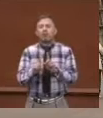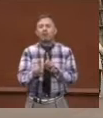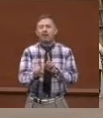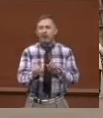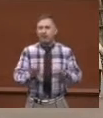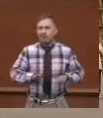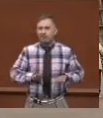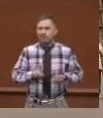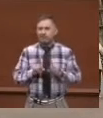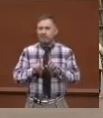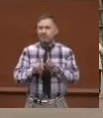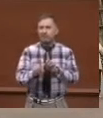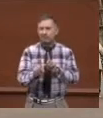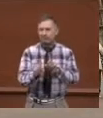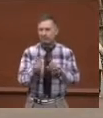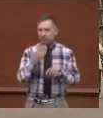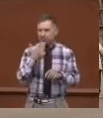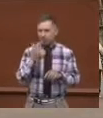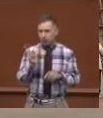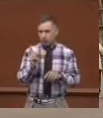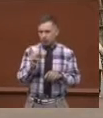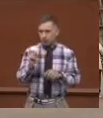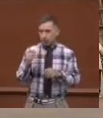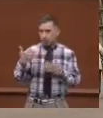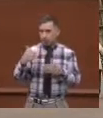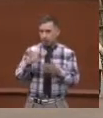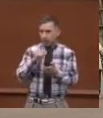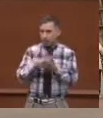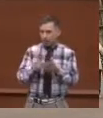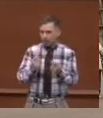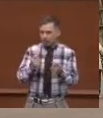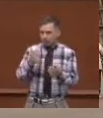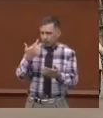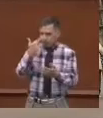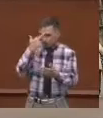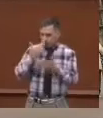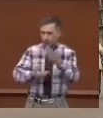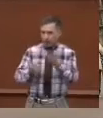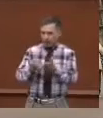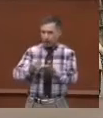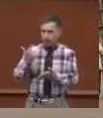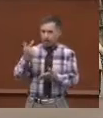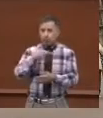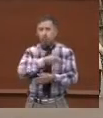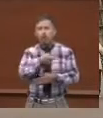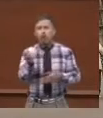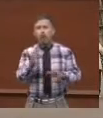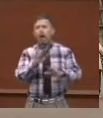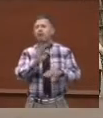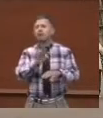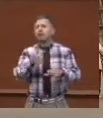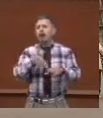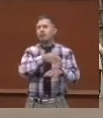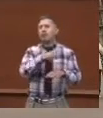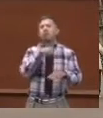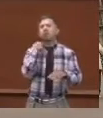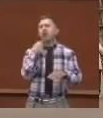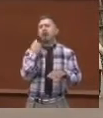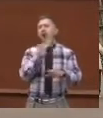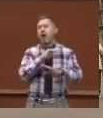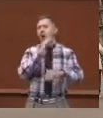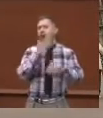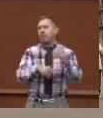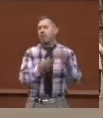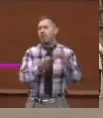los demás partidos habían concluido su campaña, este partido se benefició de impactos